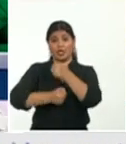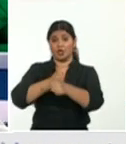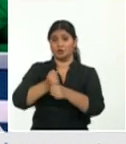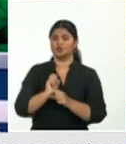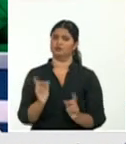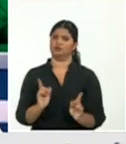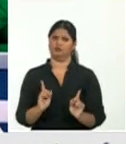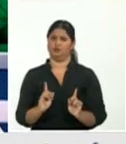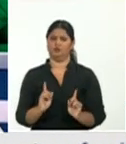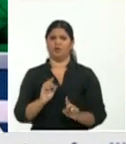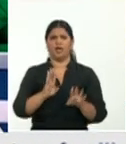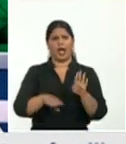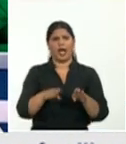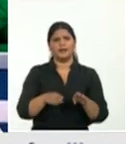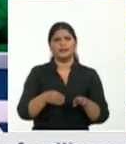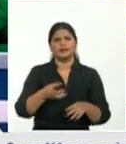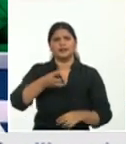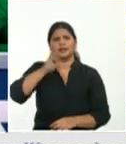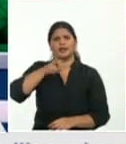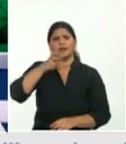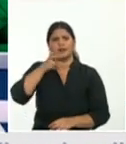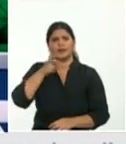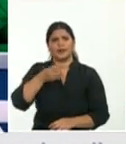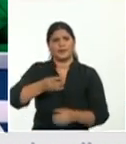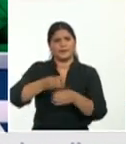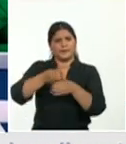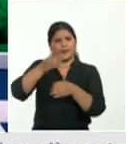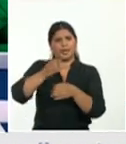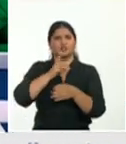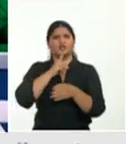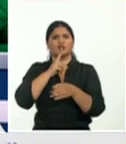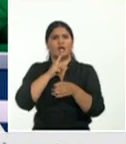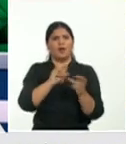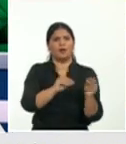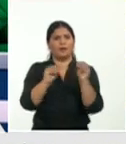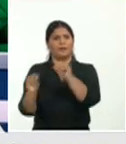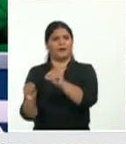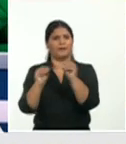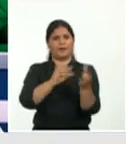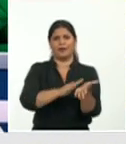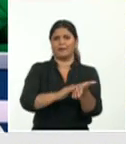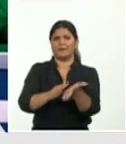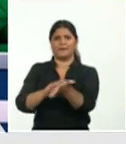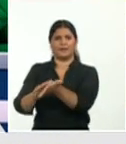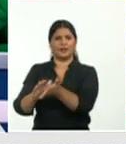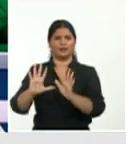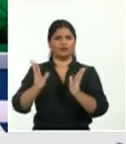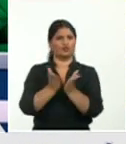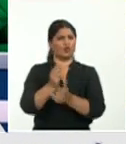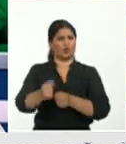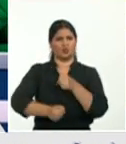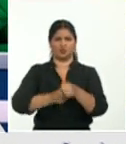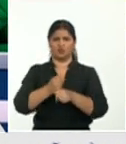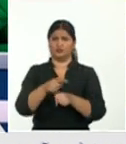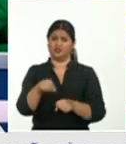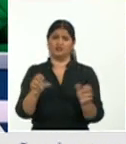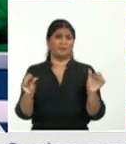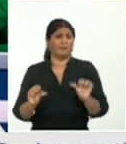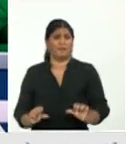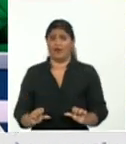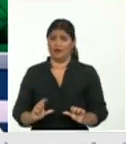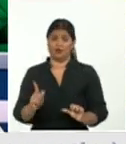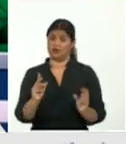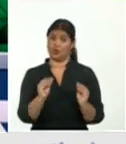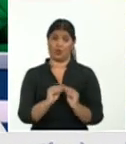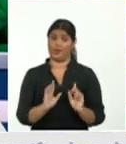tragos de un lugar a otro, se intercambia, y creo que eso mismo que tú dices, ¿no? El hecho de que alguno